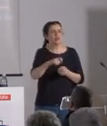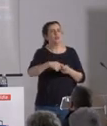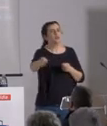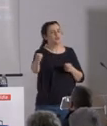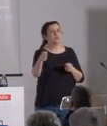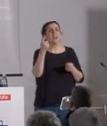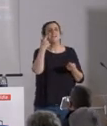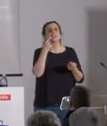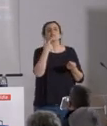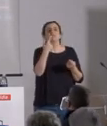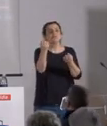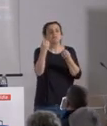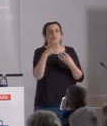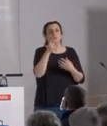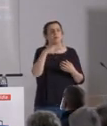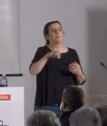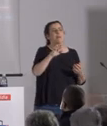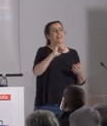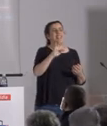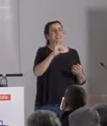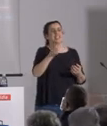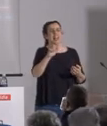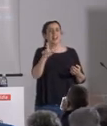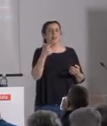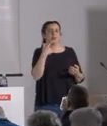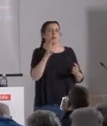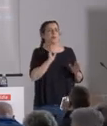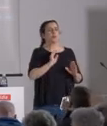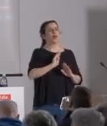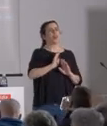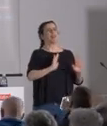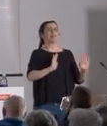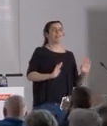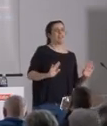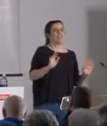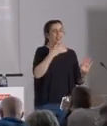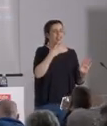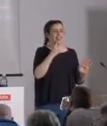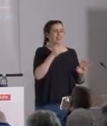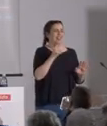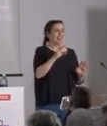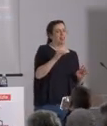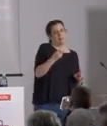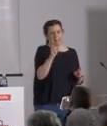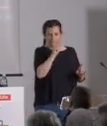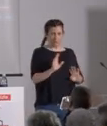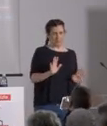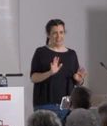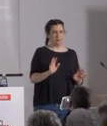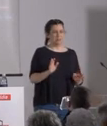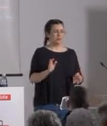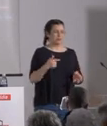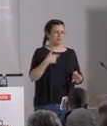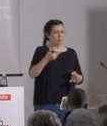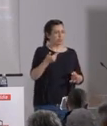bueno, Meritxell ha sido muy prudente y ha dicho 15 o 20 años, creo que están dando a 30. Es importante esto para la hora de